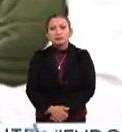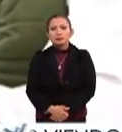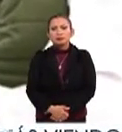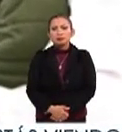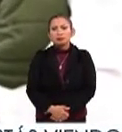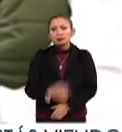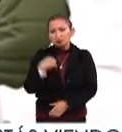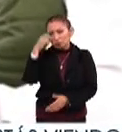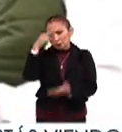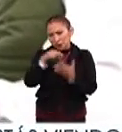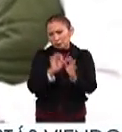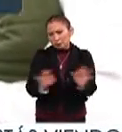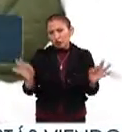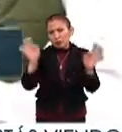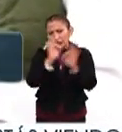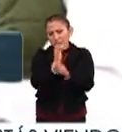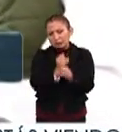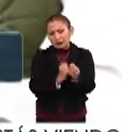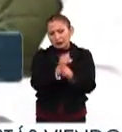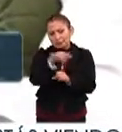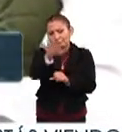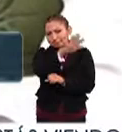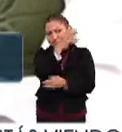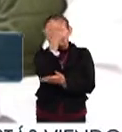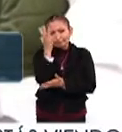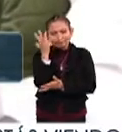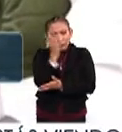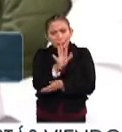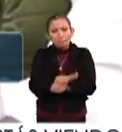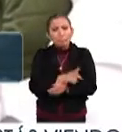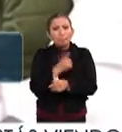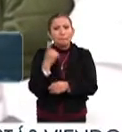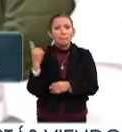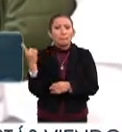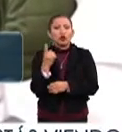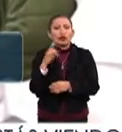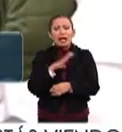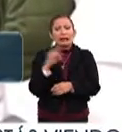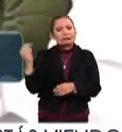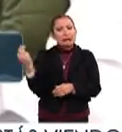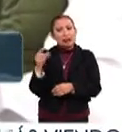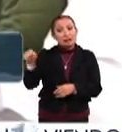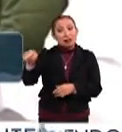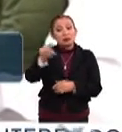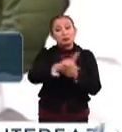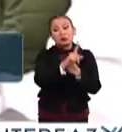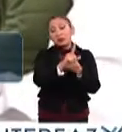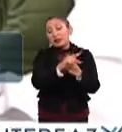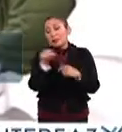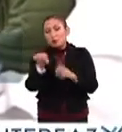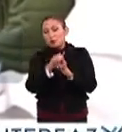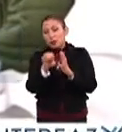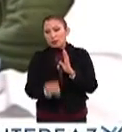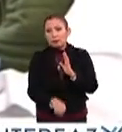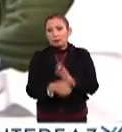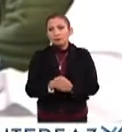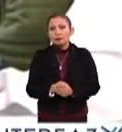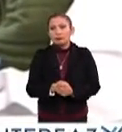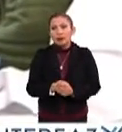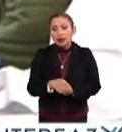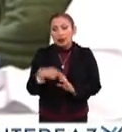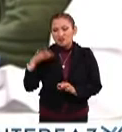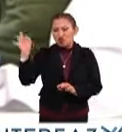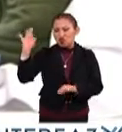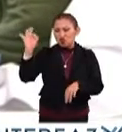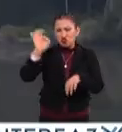Yo creo que es muy importante la investigación en el sector forestal porque hay necesidades y problemáticas. Por ejemplo, las